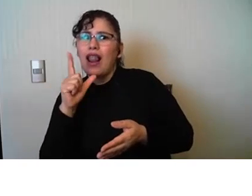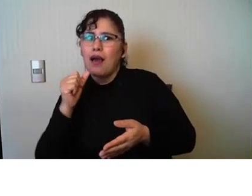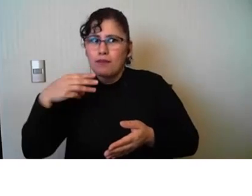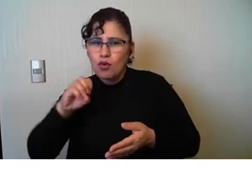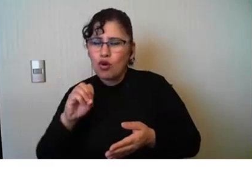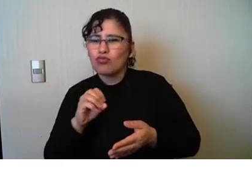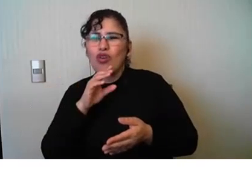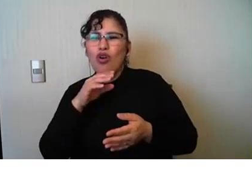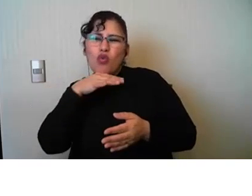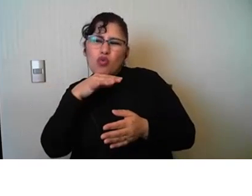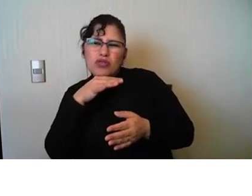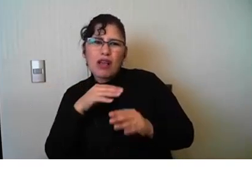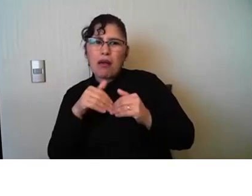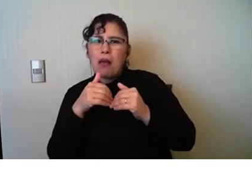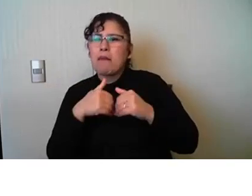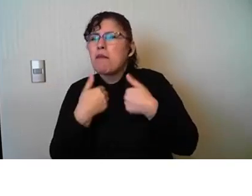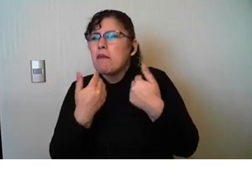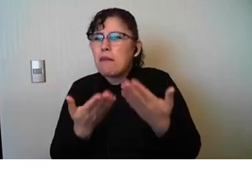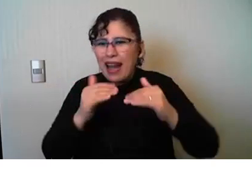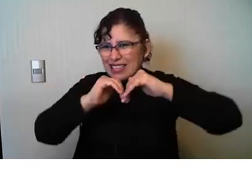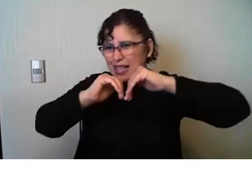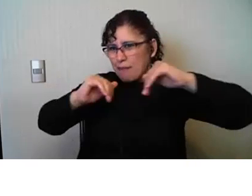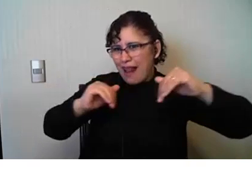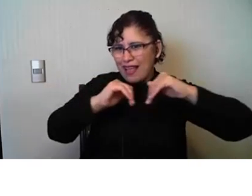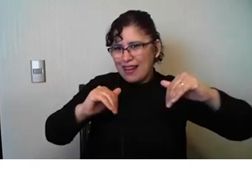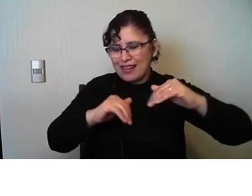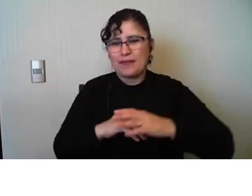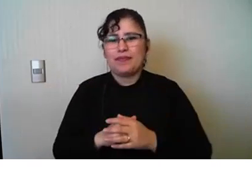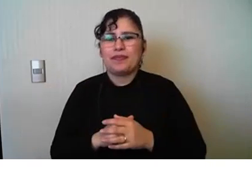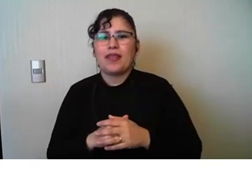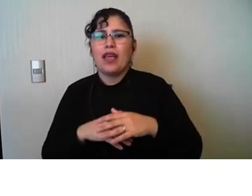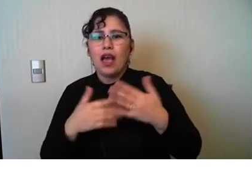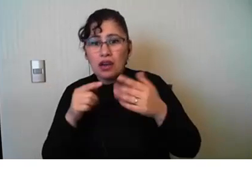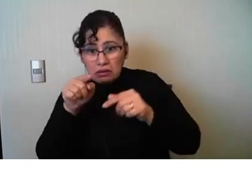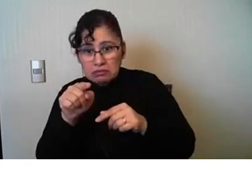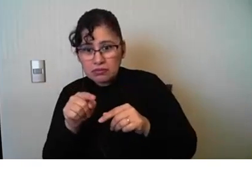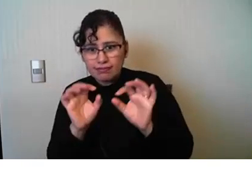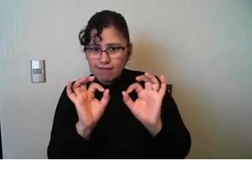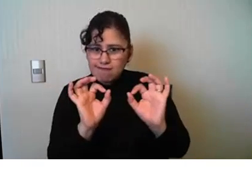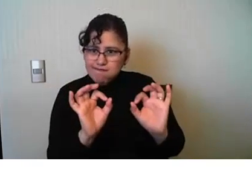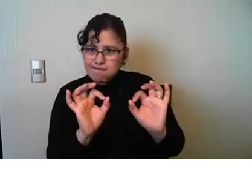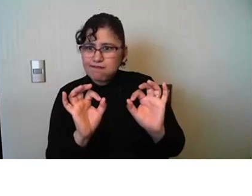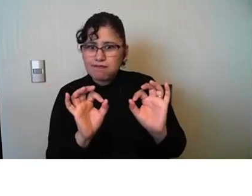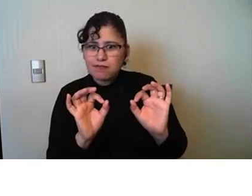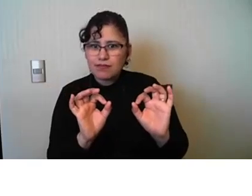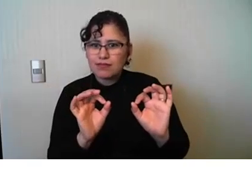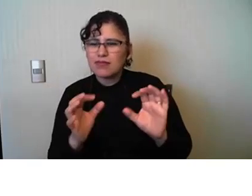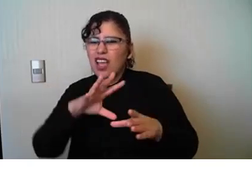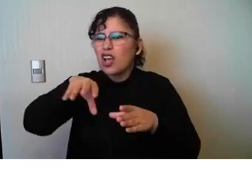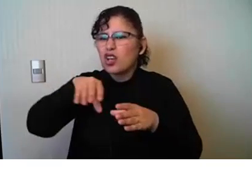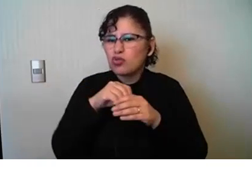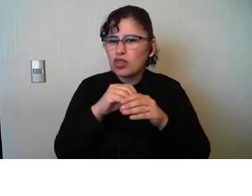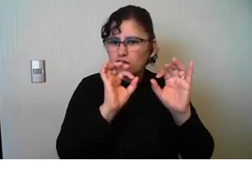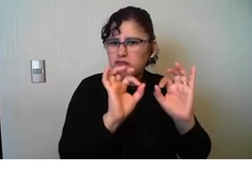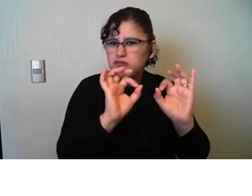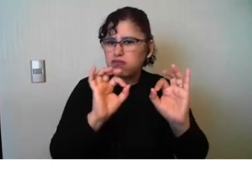laterales. Y aquí está marcado, lo único que incluyen acá es estos elementos